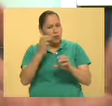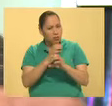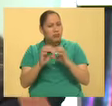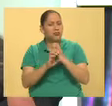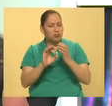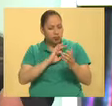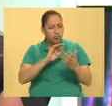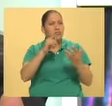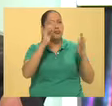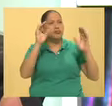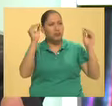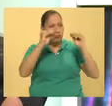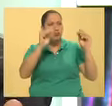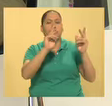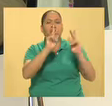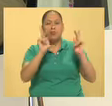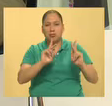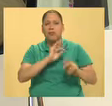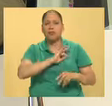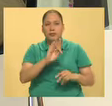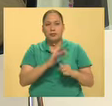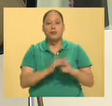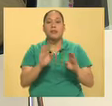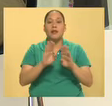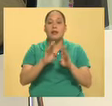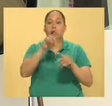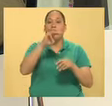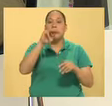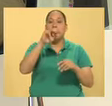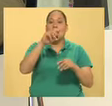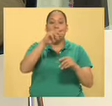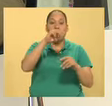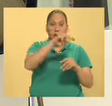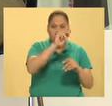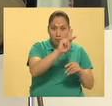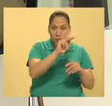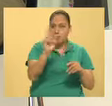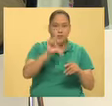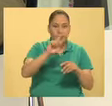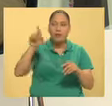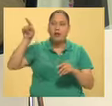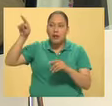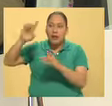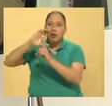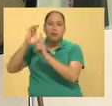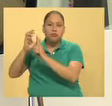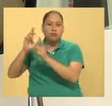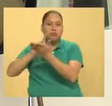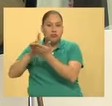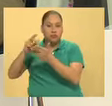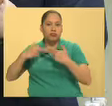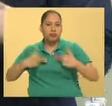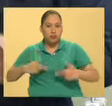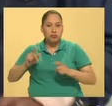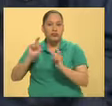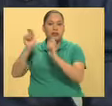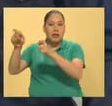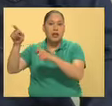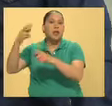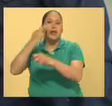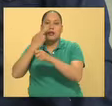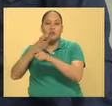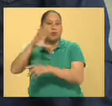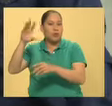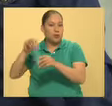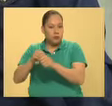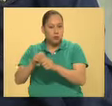se apoyarían en el Ministerio Público, no, en un juzgado? En la comisión como la comisión tal, tiene la particularidad de poder resolver. Así es. Okay. Autónoma. No